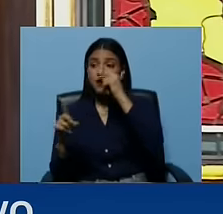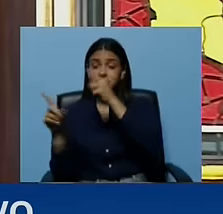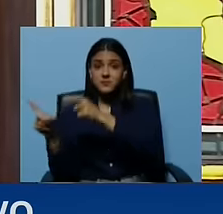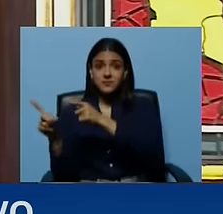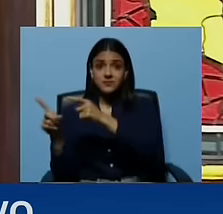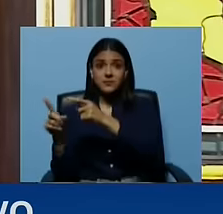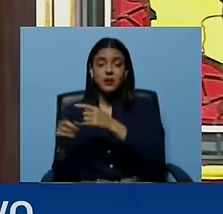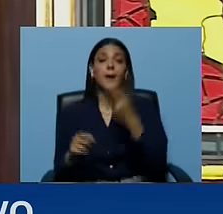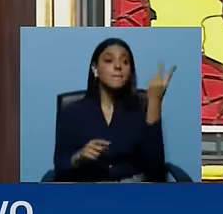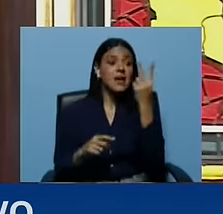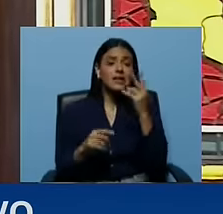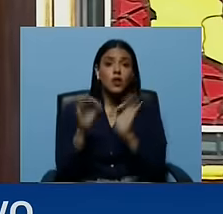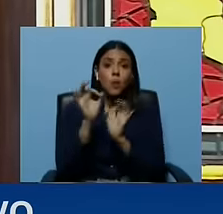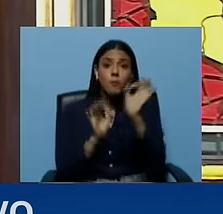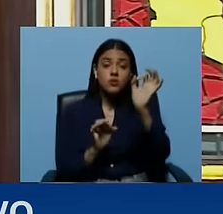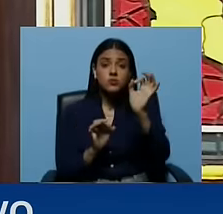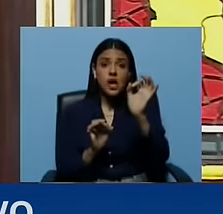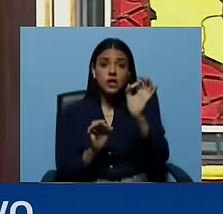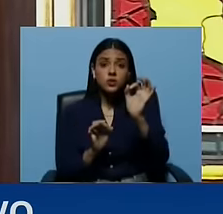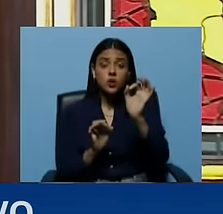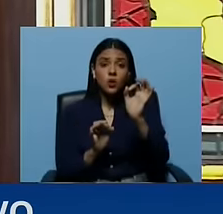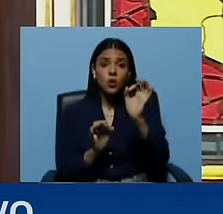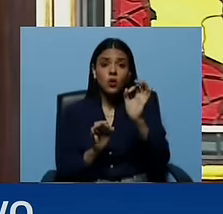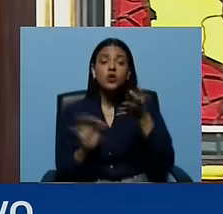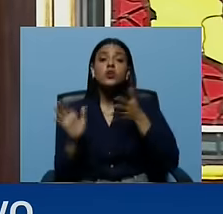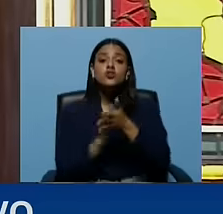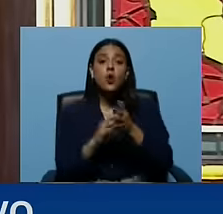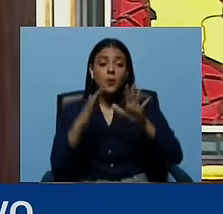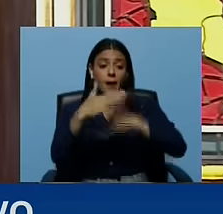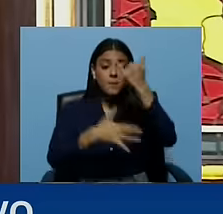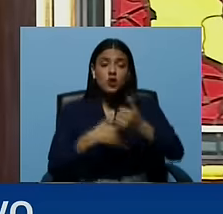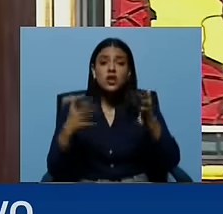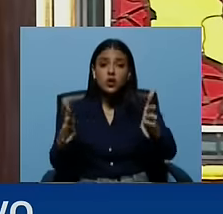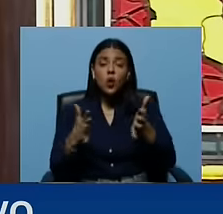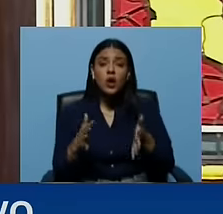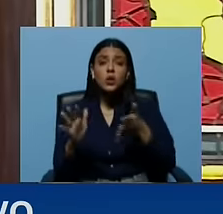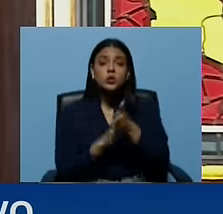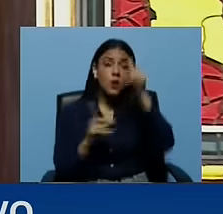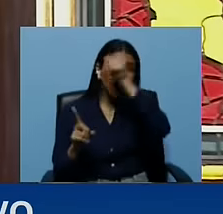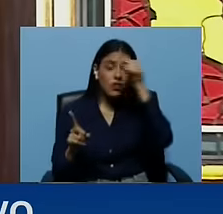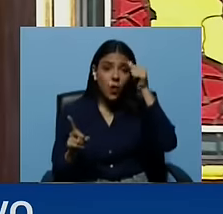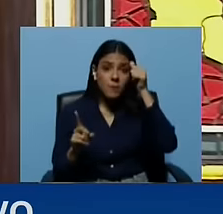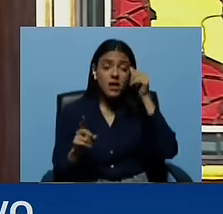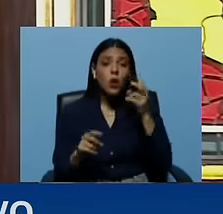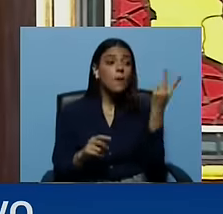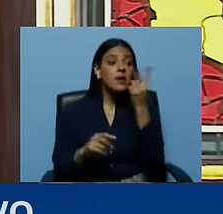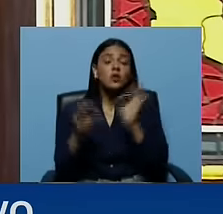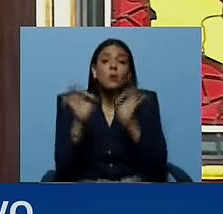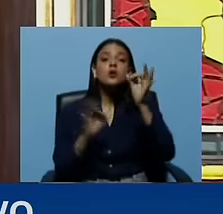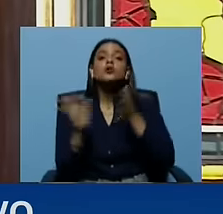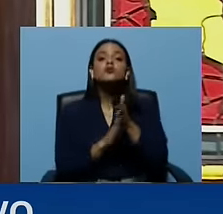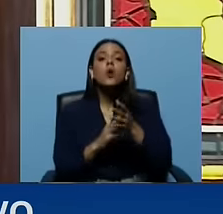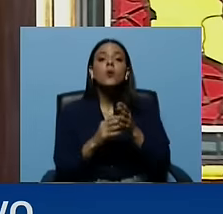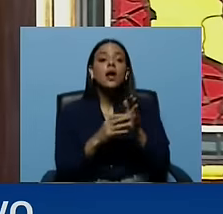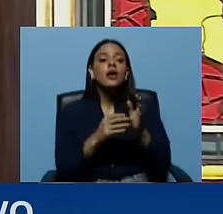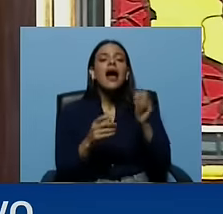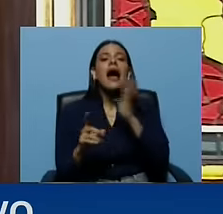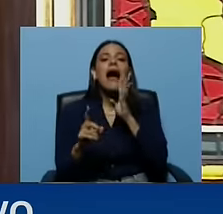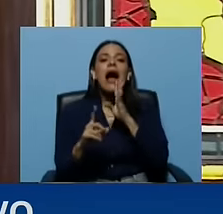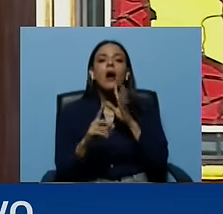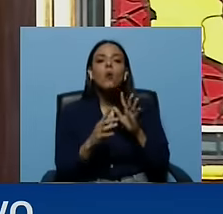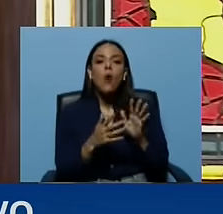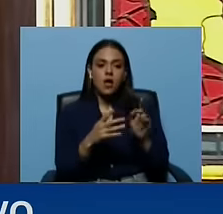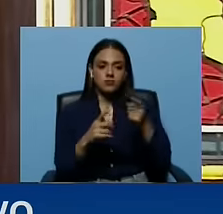el 22% de los proyectos que ganaron el domingo son manejo integral de agua.